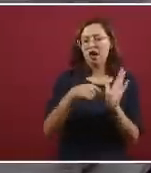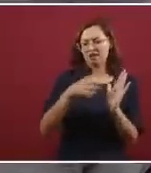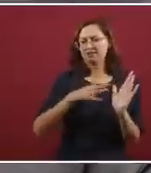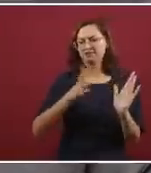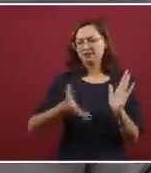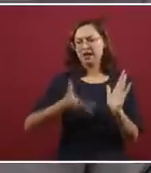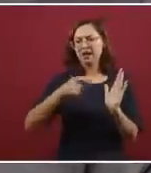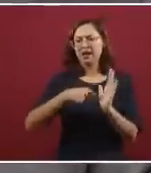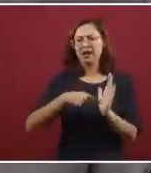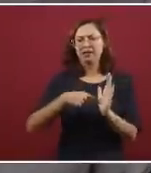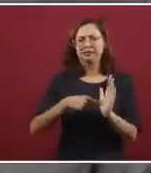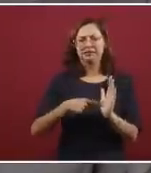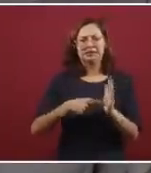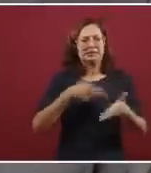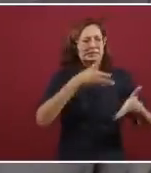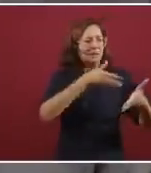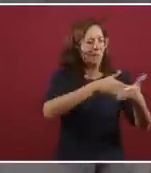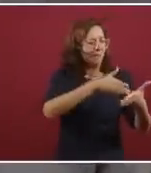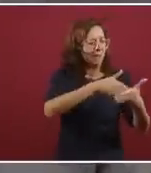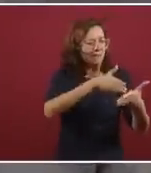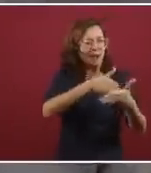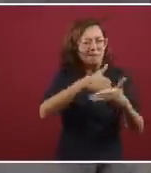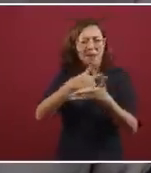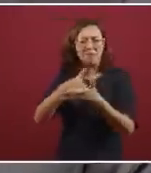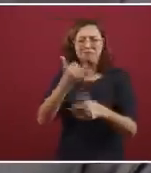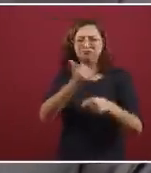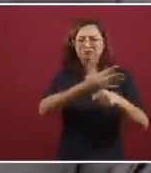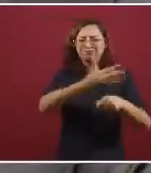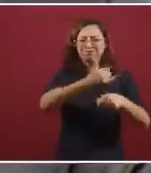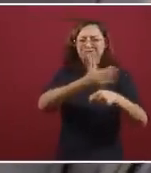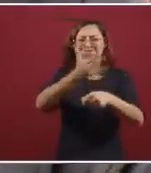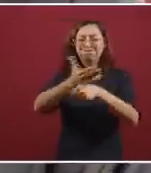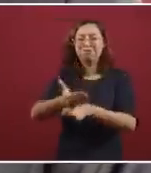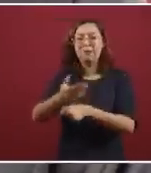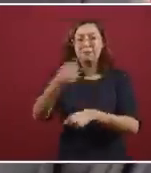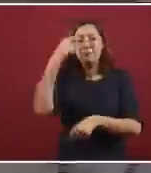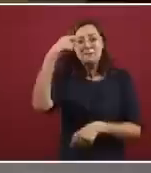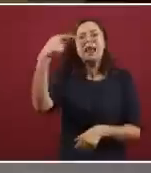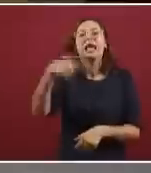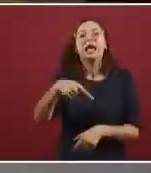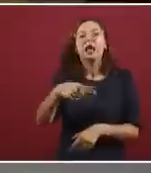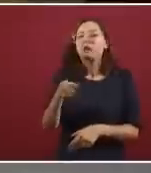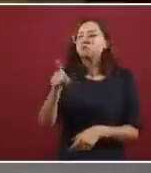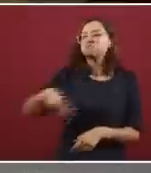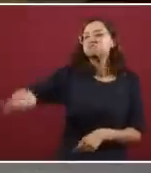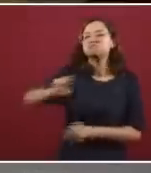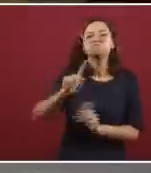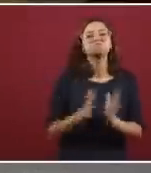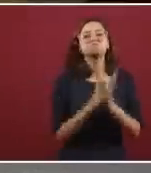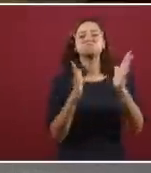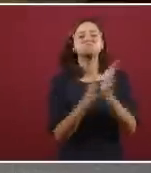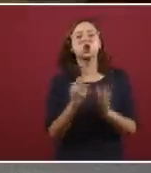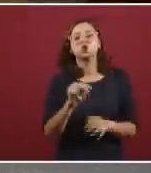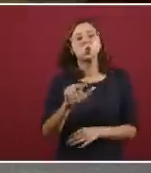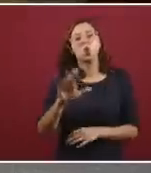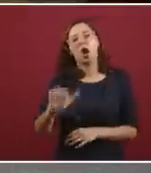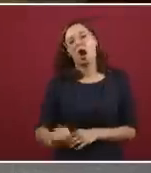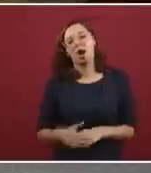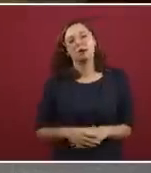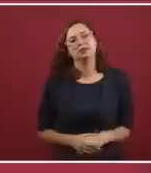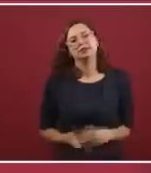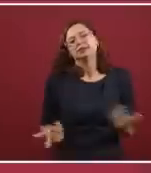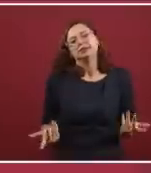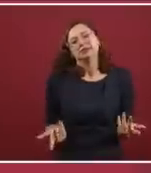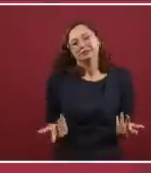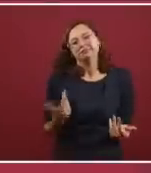propusieron tantos candados como para que no se aplicará nunca y no se nos va a olvidar